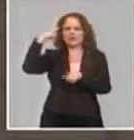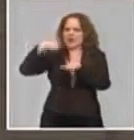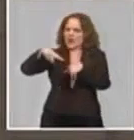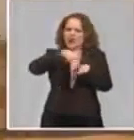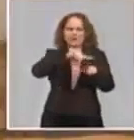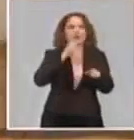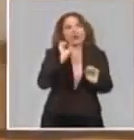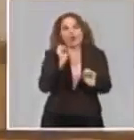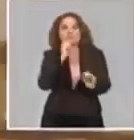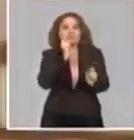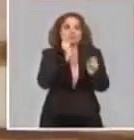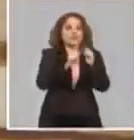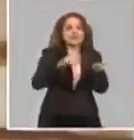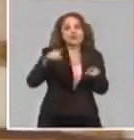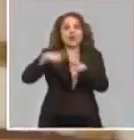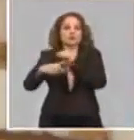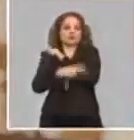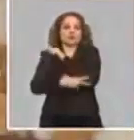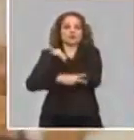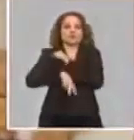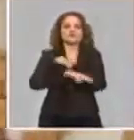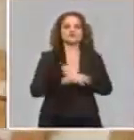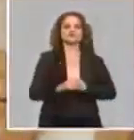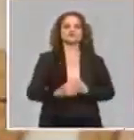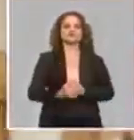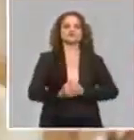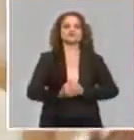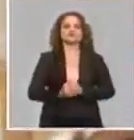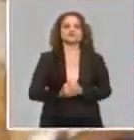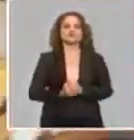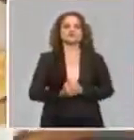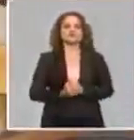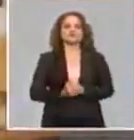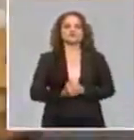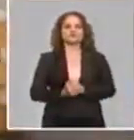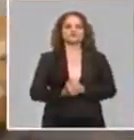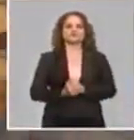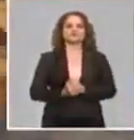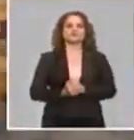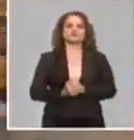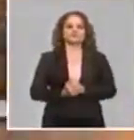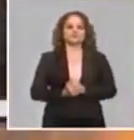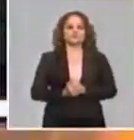exportación. Un reporte de Arelia Díaz Borrero, especial para la Mesa Redonda.